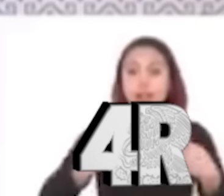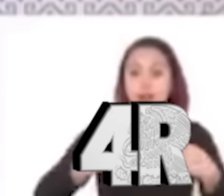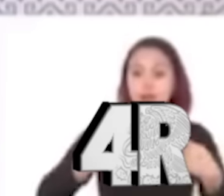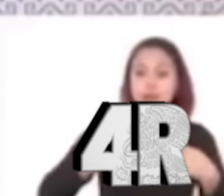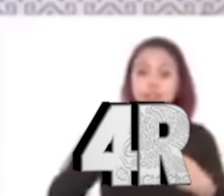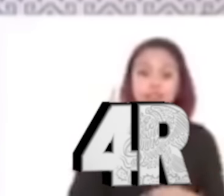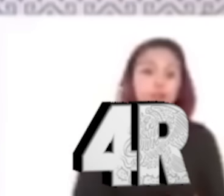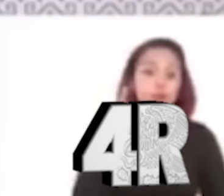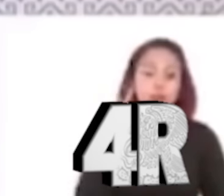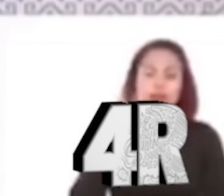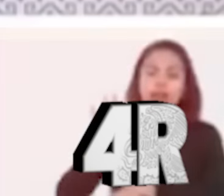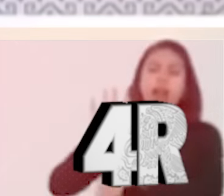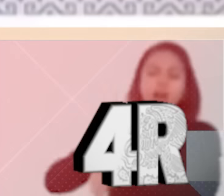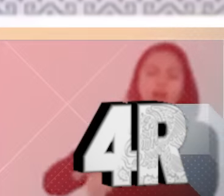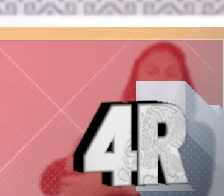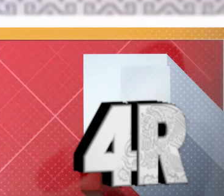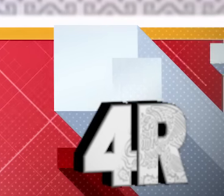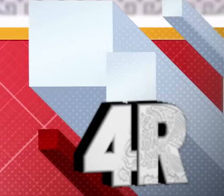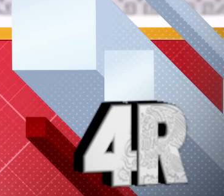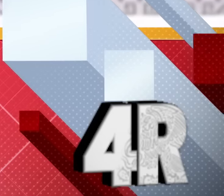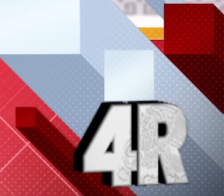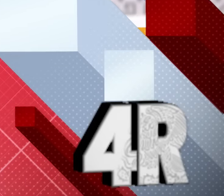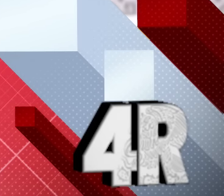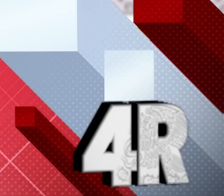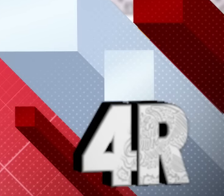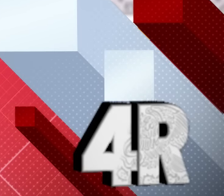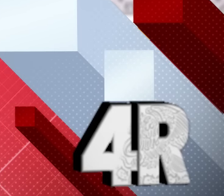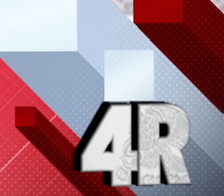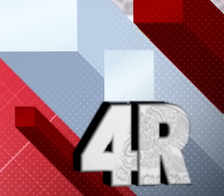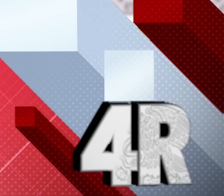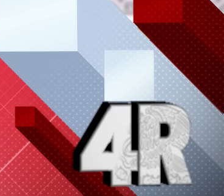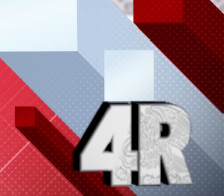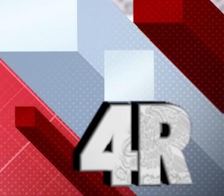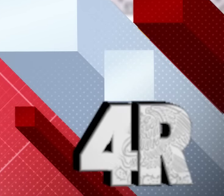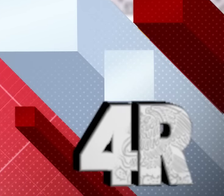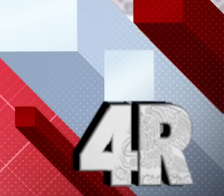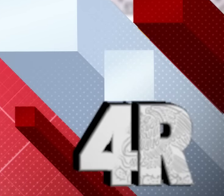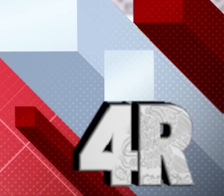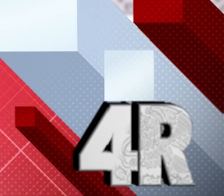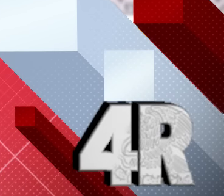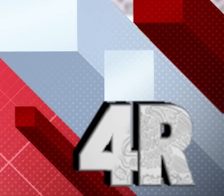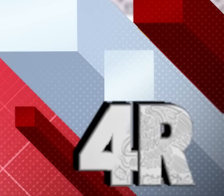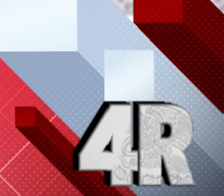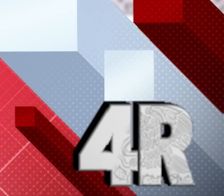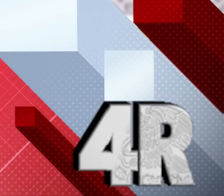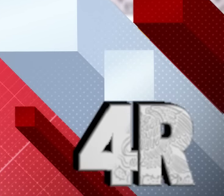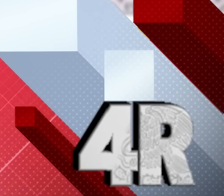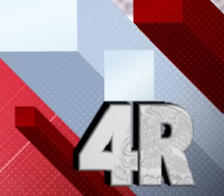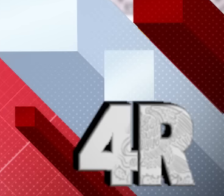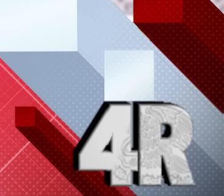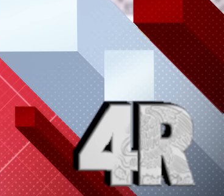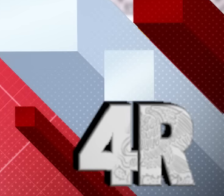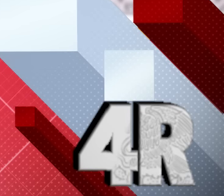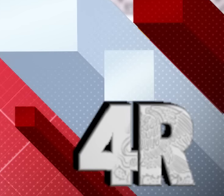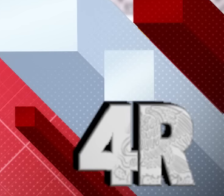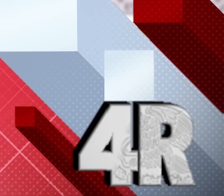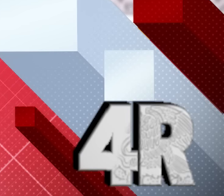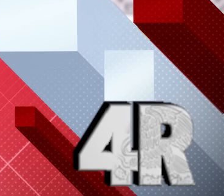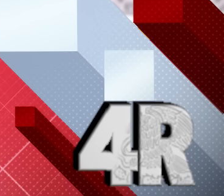la Cuarta República. Y sin más que agregar, yo me despido. Yo soy un ciudadano desconocido y me dio muchísimo gusto